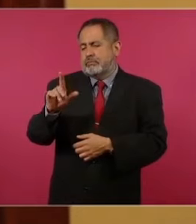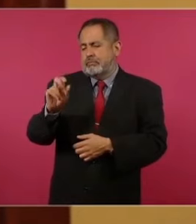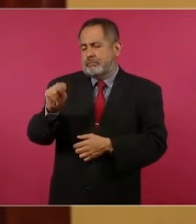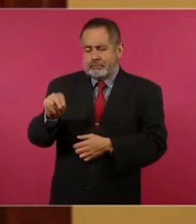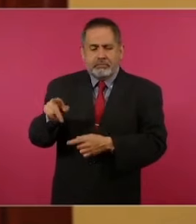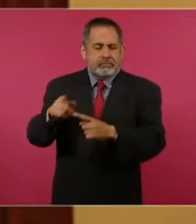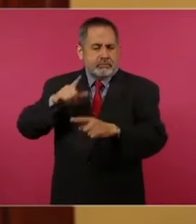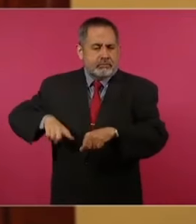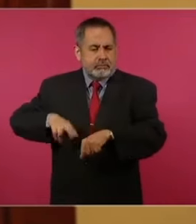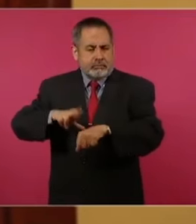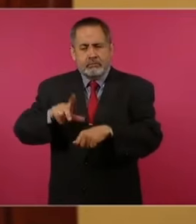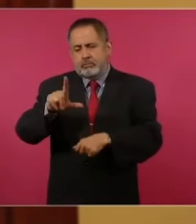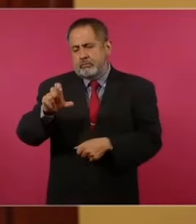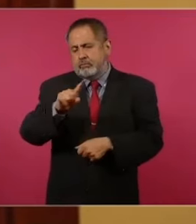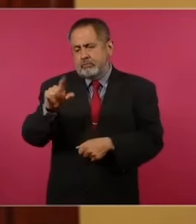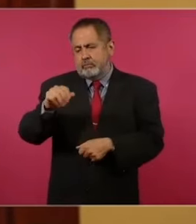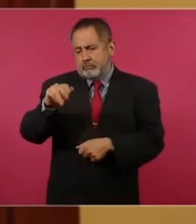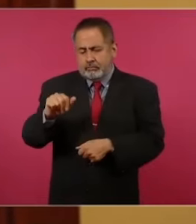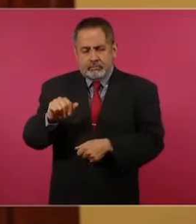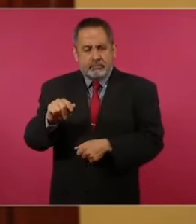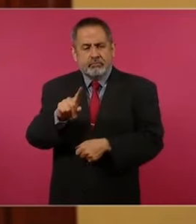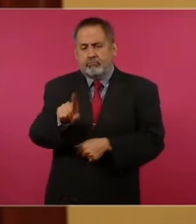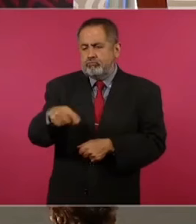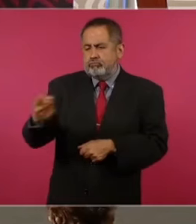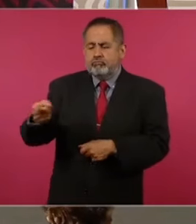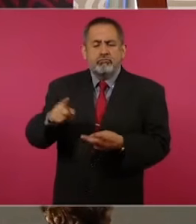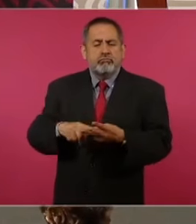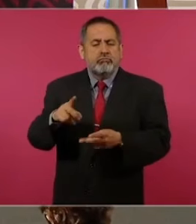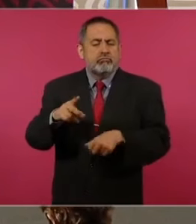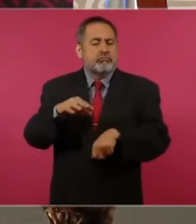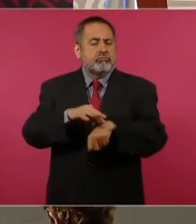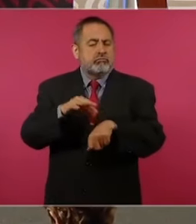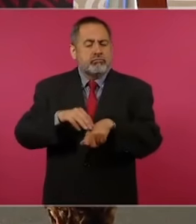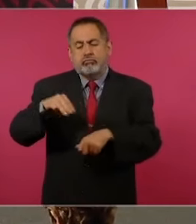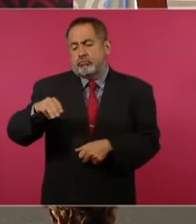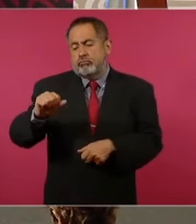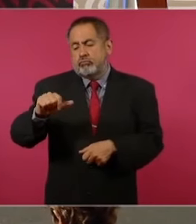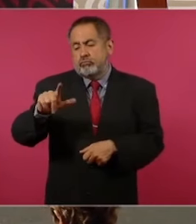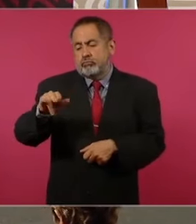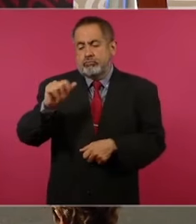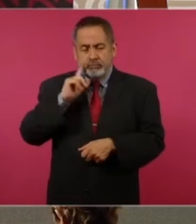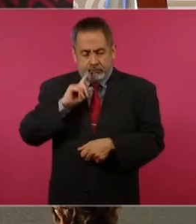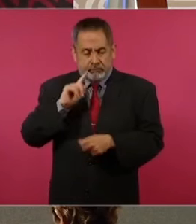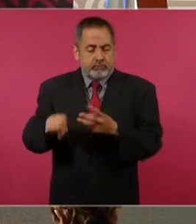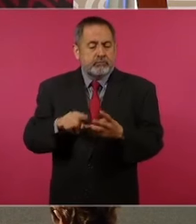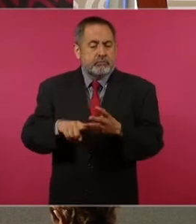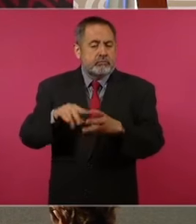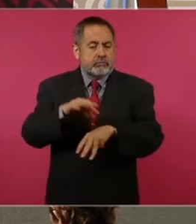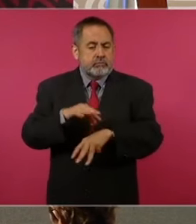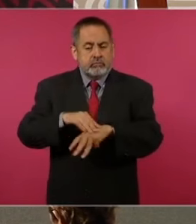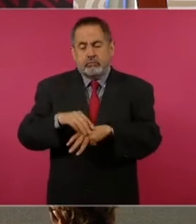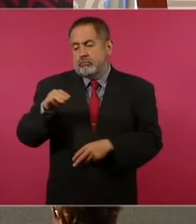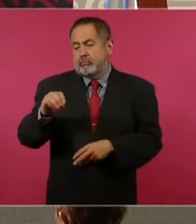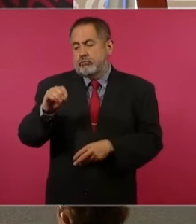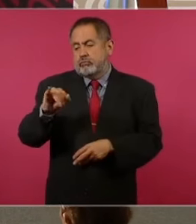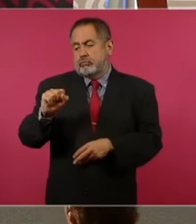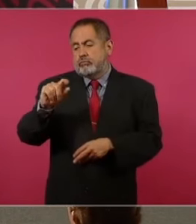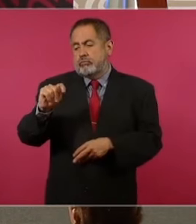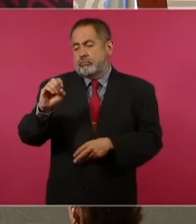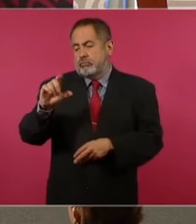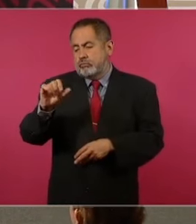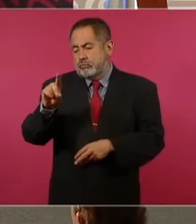Lezama, el comisionado presidencial, que es la doctora Célida Duque Molina, el doctor Moisés Toledo, coordinador estatal de IMSS